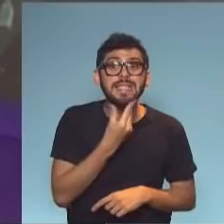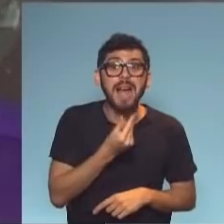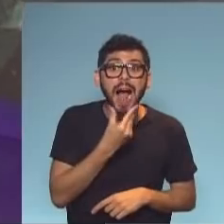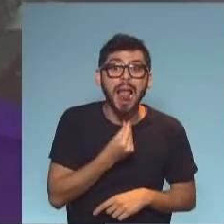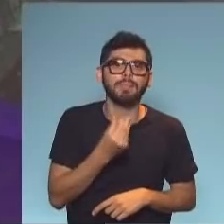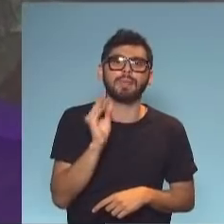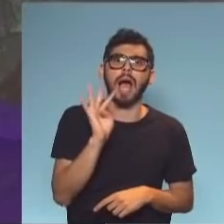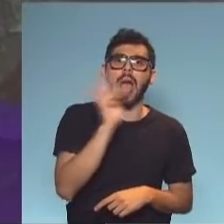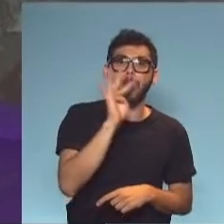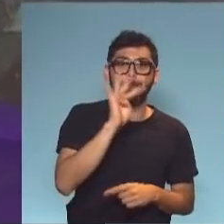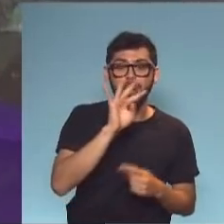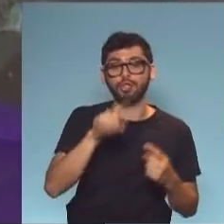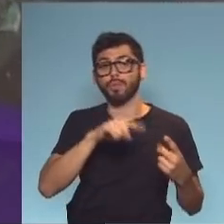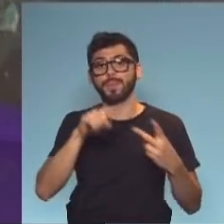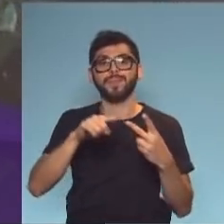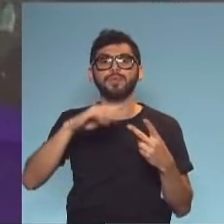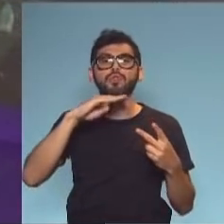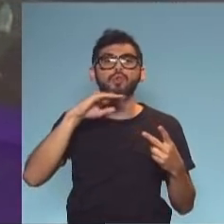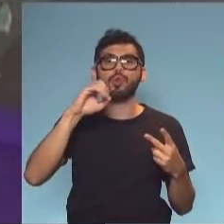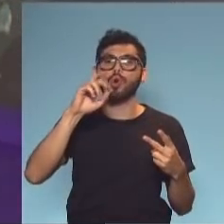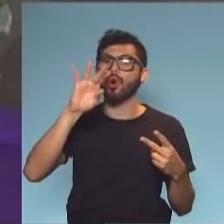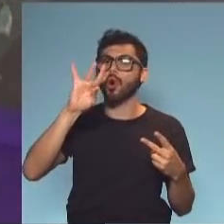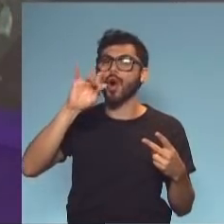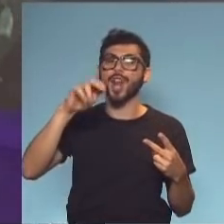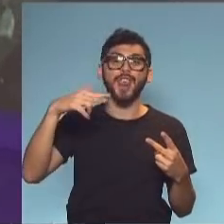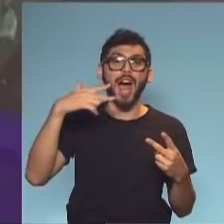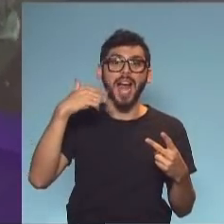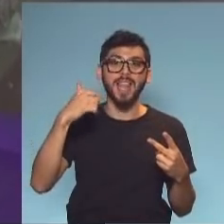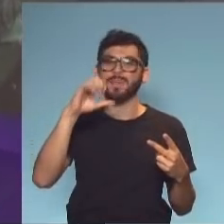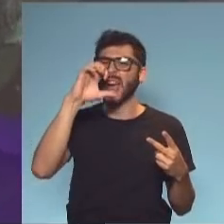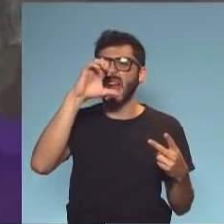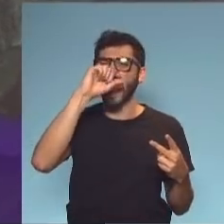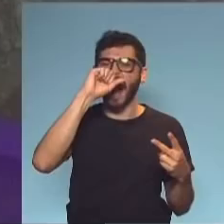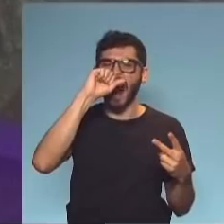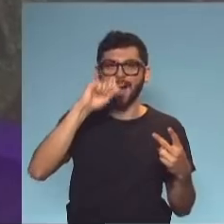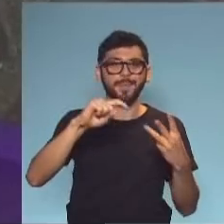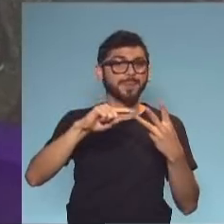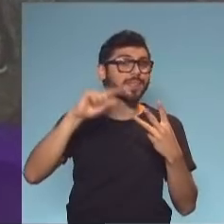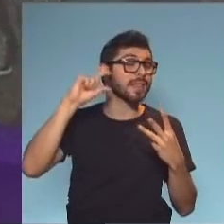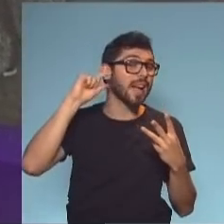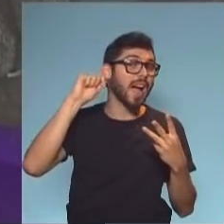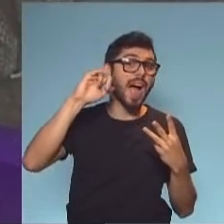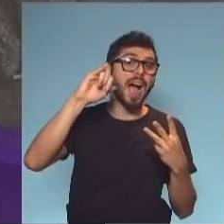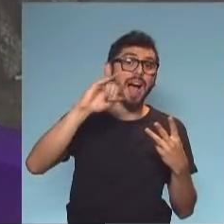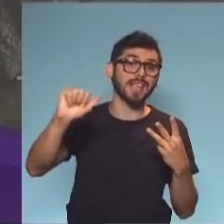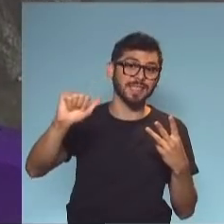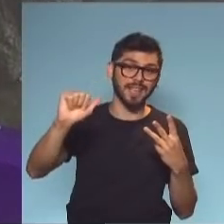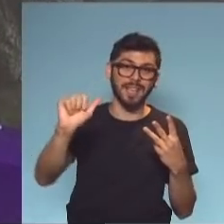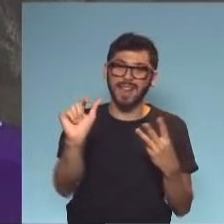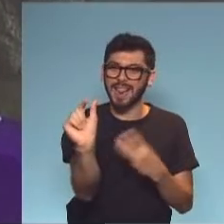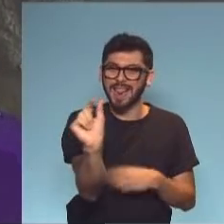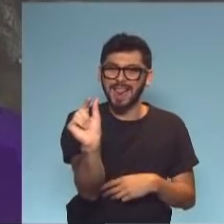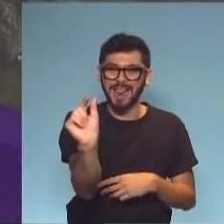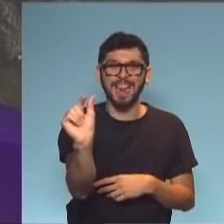amarilla, Cisjordania es la parte que ven marcada en naranja, Gaza, la otra partecita que ven en este extremo, ahí lo